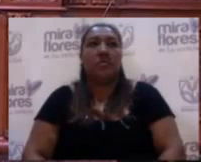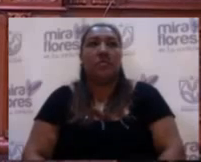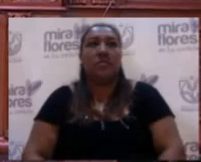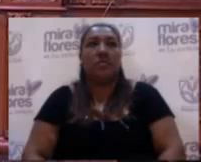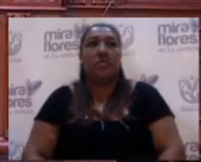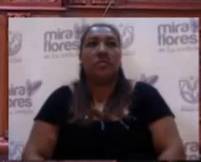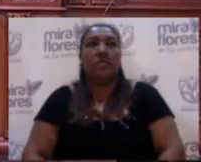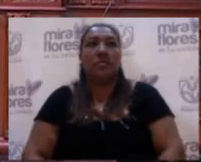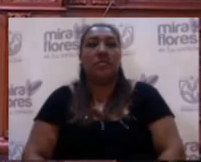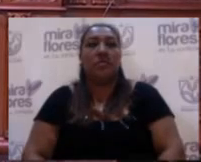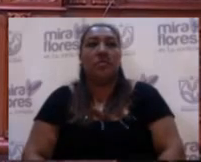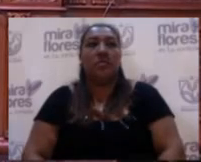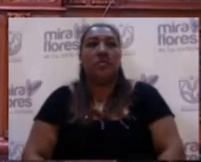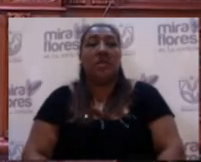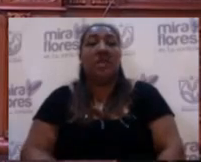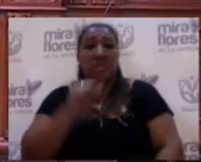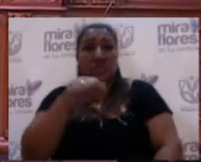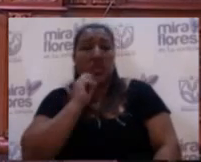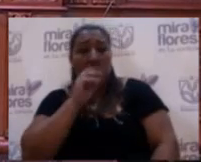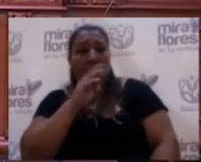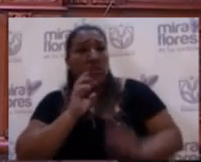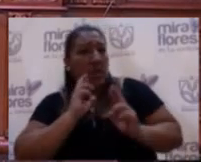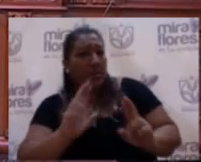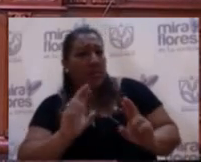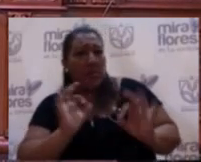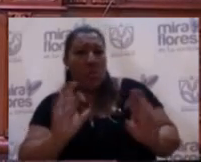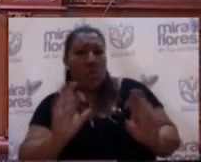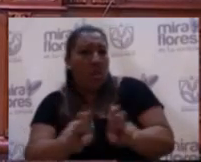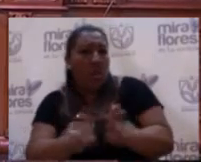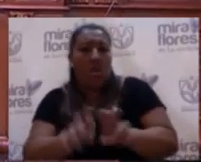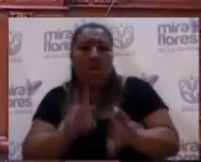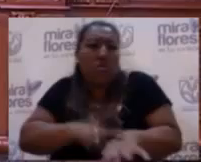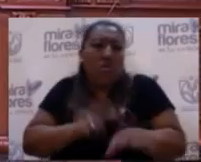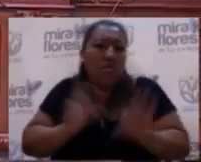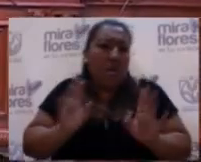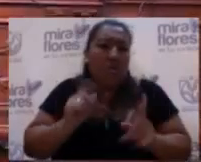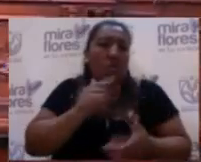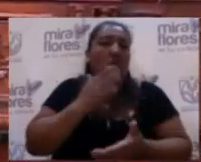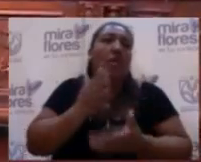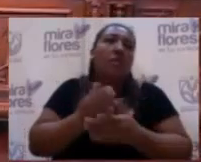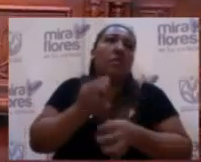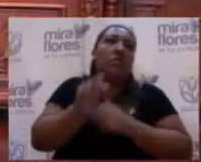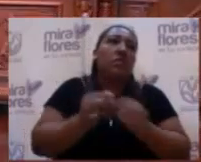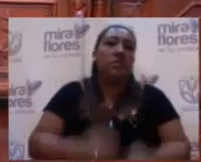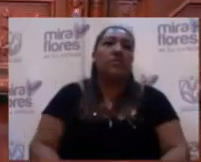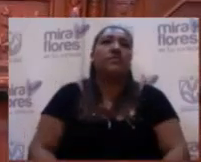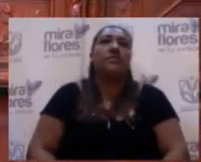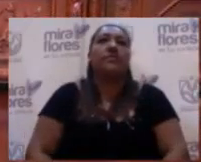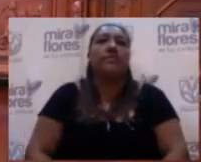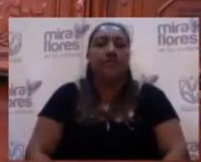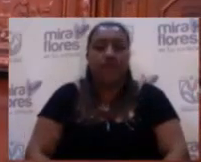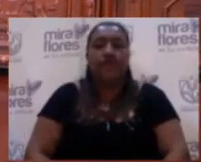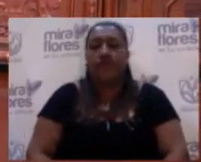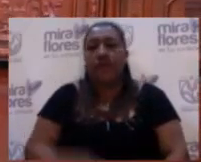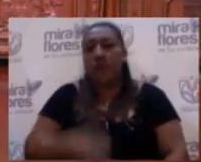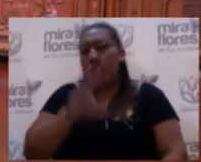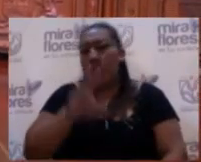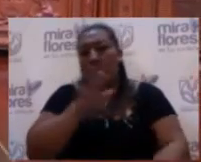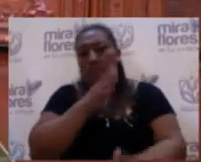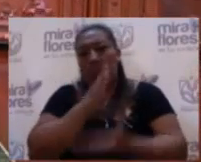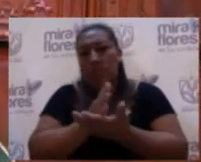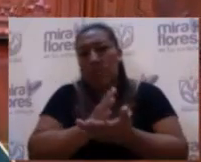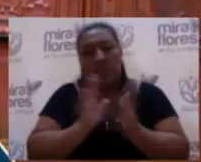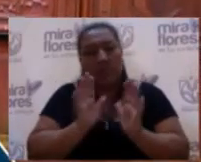hecho correctamente. Se me ha contestado que no. No sé, bueno, por qué, si está dirigido. Se verá. O sea, me parece un poco discriminatorio. No se preocupe, señor, se verá, porque no hay ningún problema